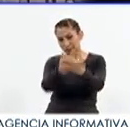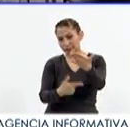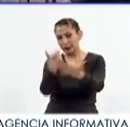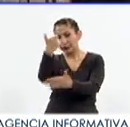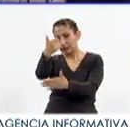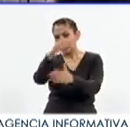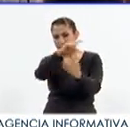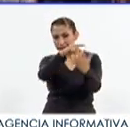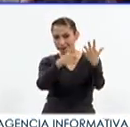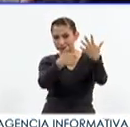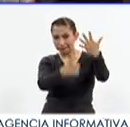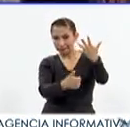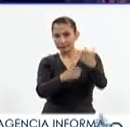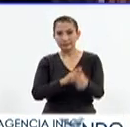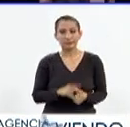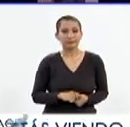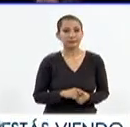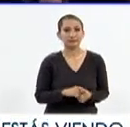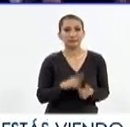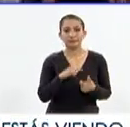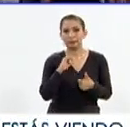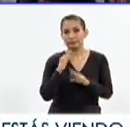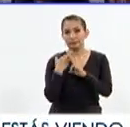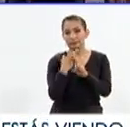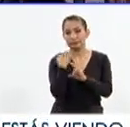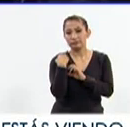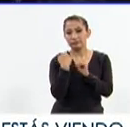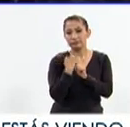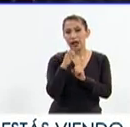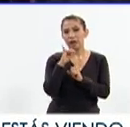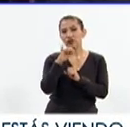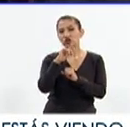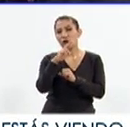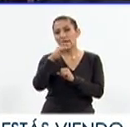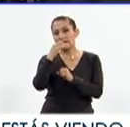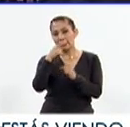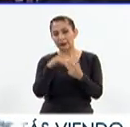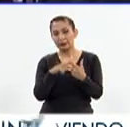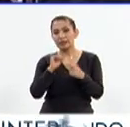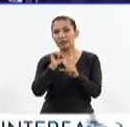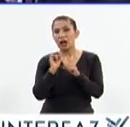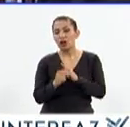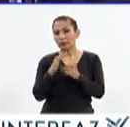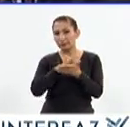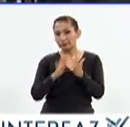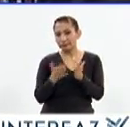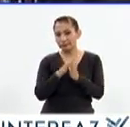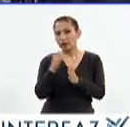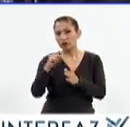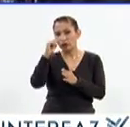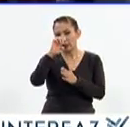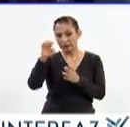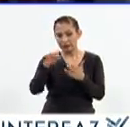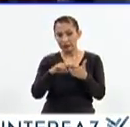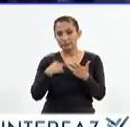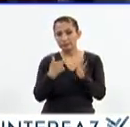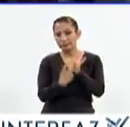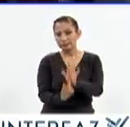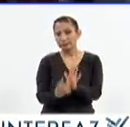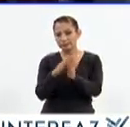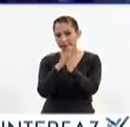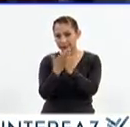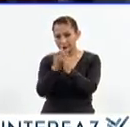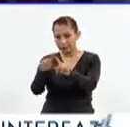en 6 ejes temáticos: aniversario conmemorativo de Alfonso Reyes, Salón de la Literatura del Noreste,